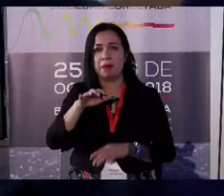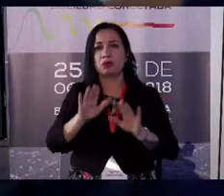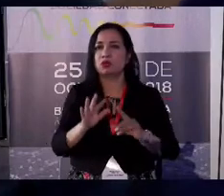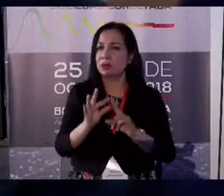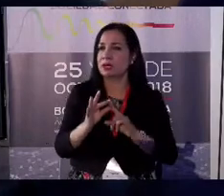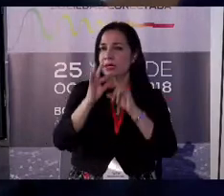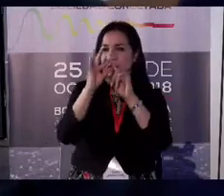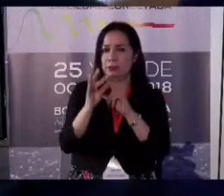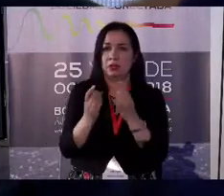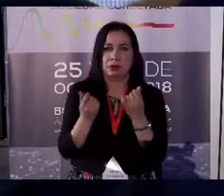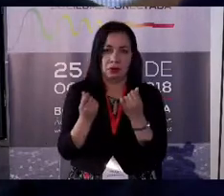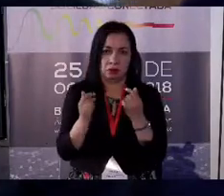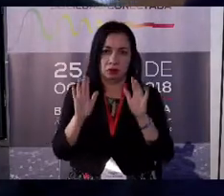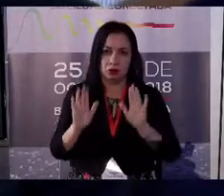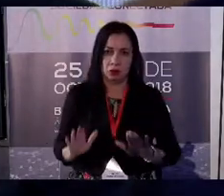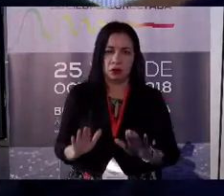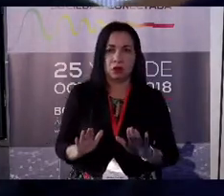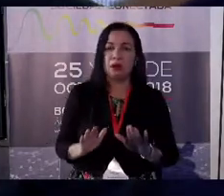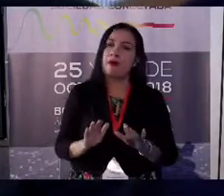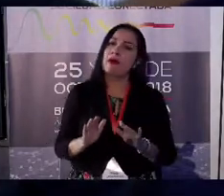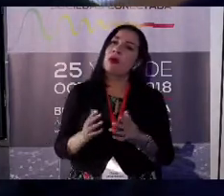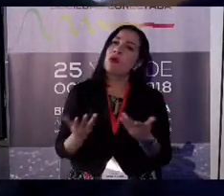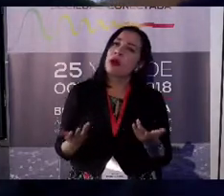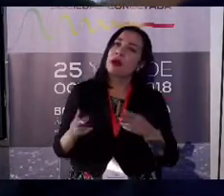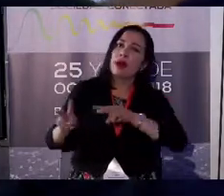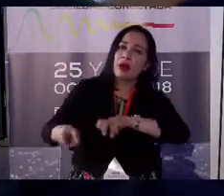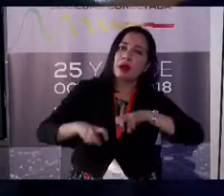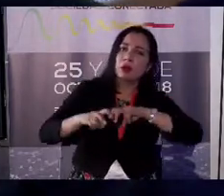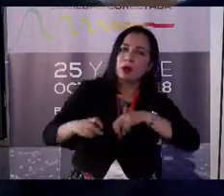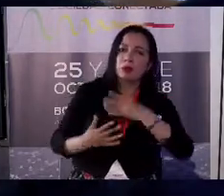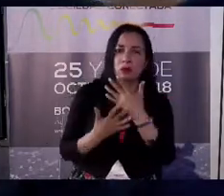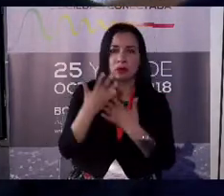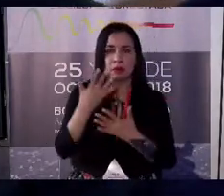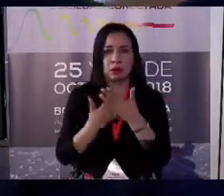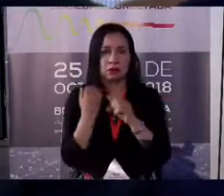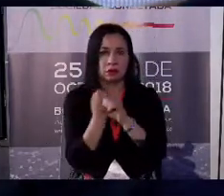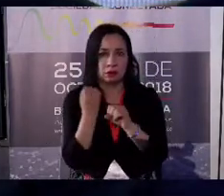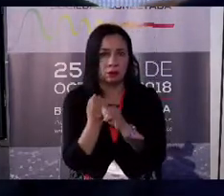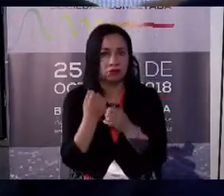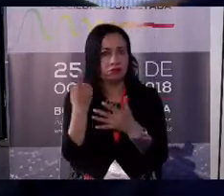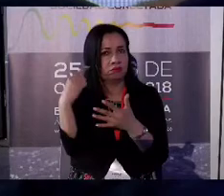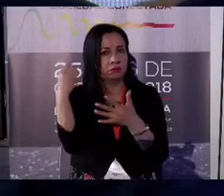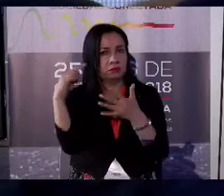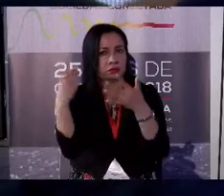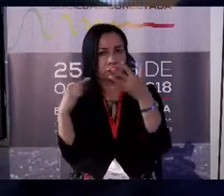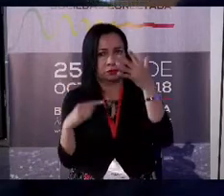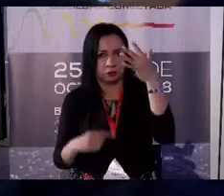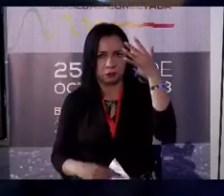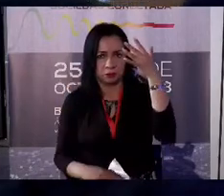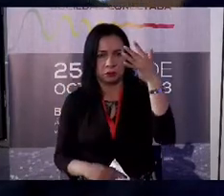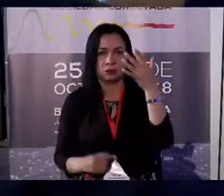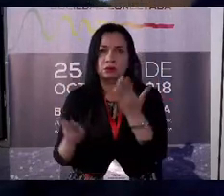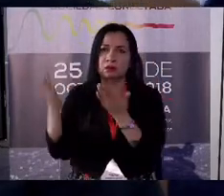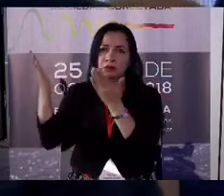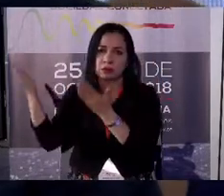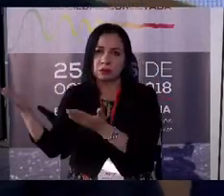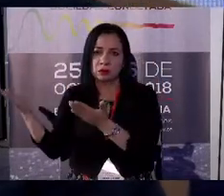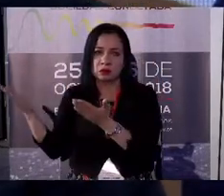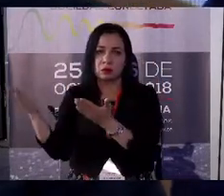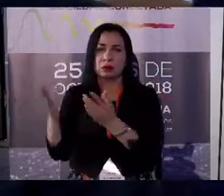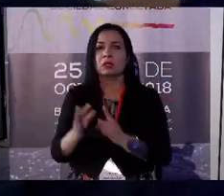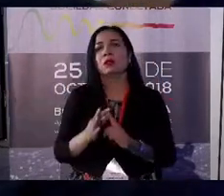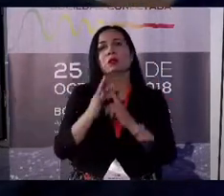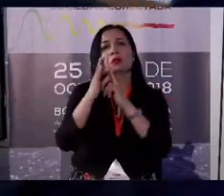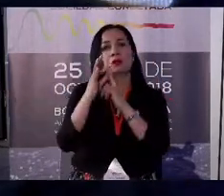economías, tanto de agricultura, manufactura, hasta otros, que ustedes lo pueden ver. En